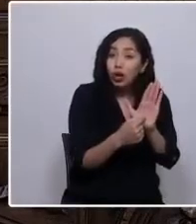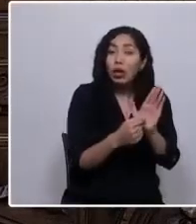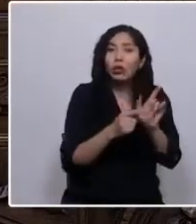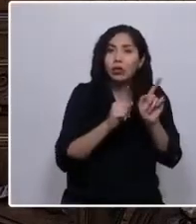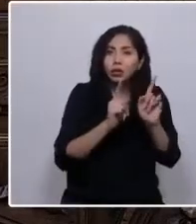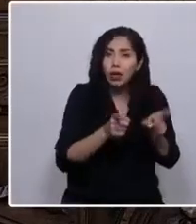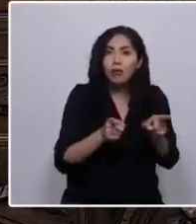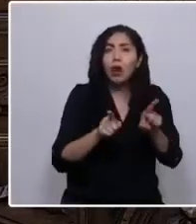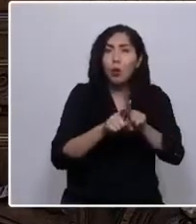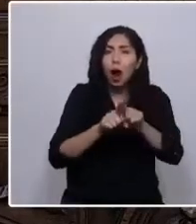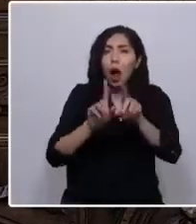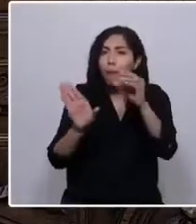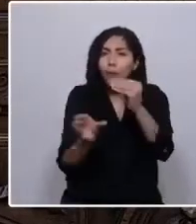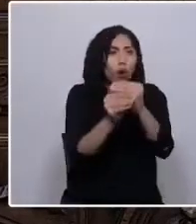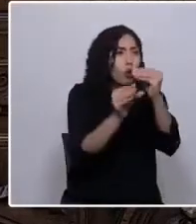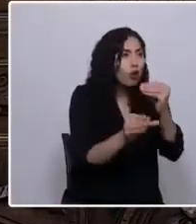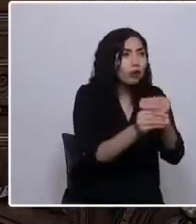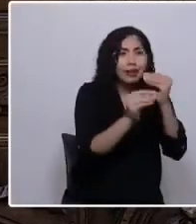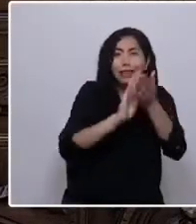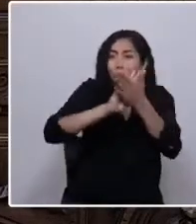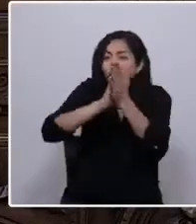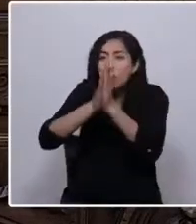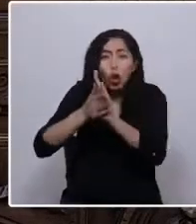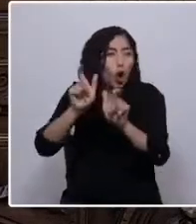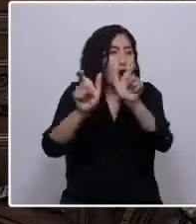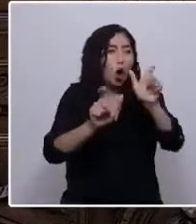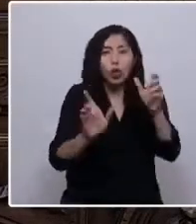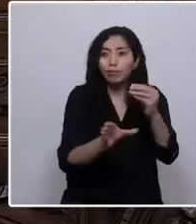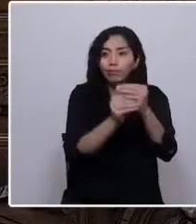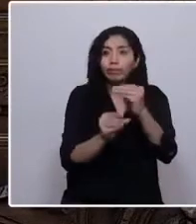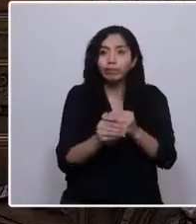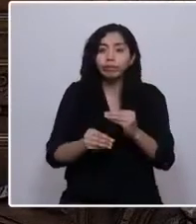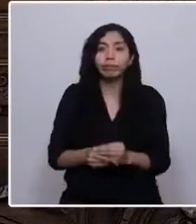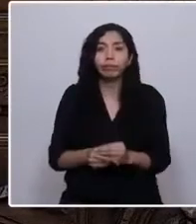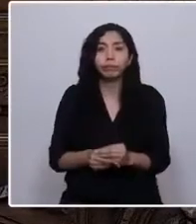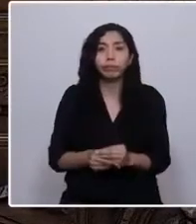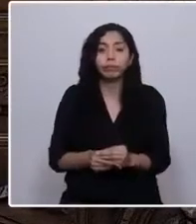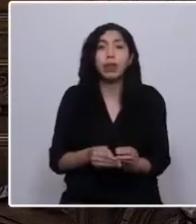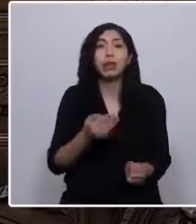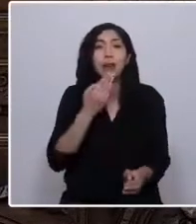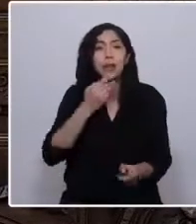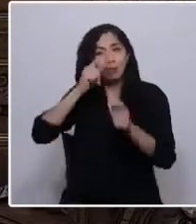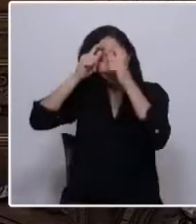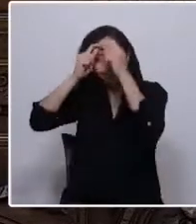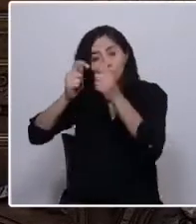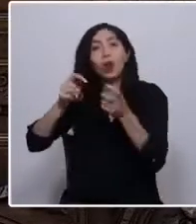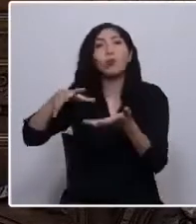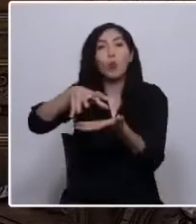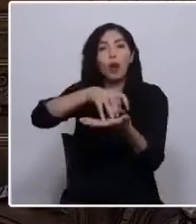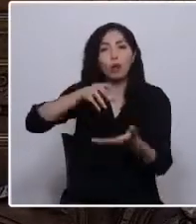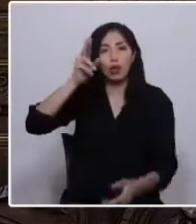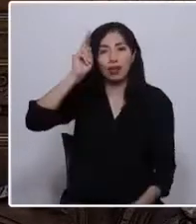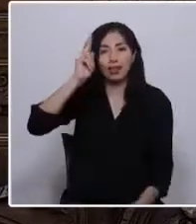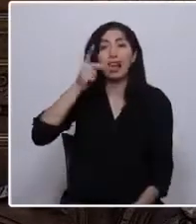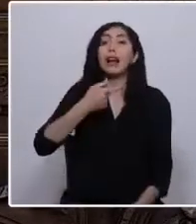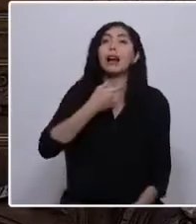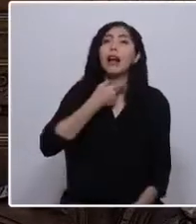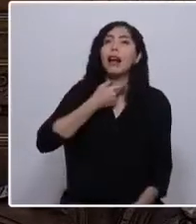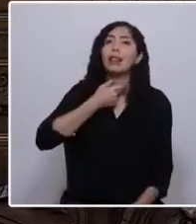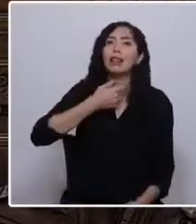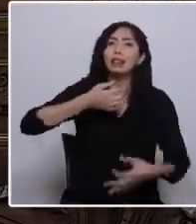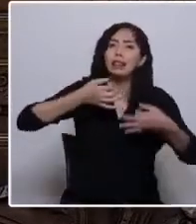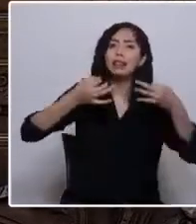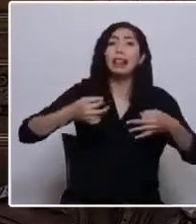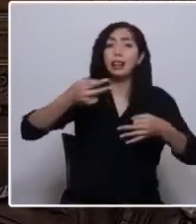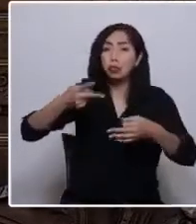del aporte de todas y todos. El reconocimiento de los pueblos indígenas, la garantía de sus derechos